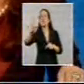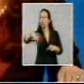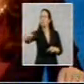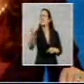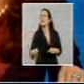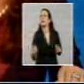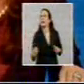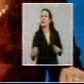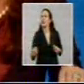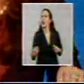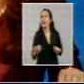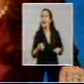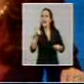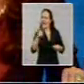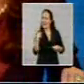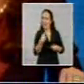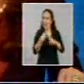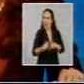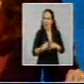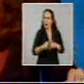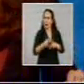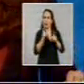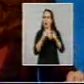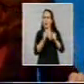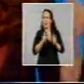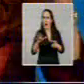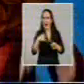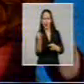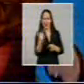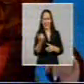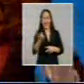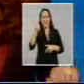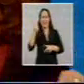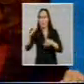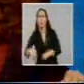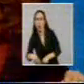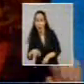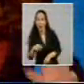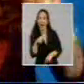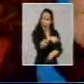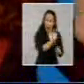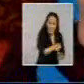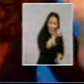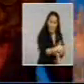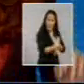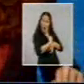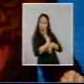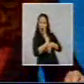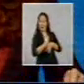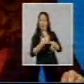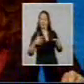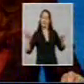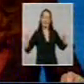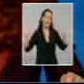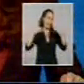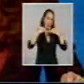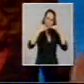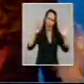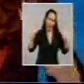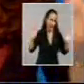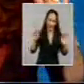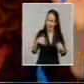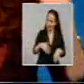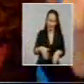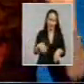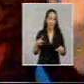hacen volcar por haber calculado mal los números y ahora nos vienen a dar lecciones. No importa,